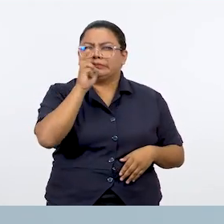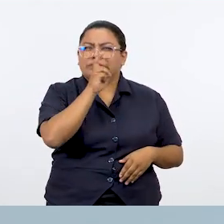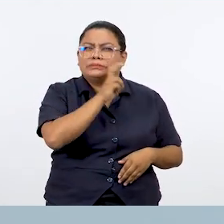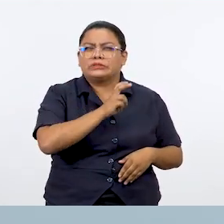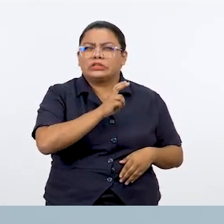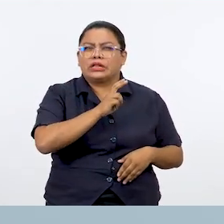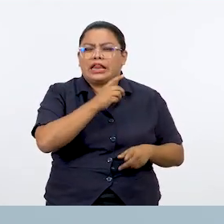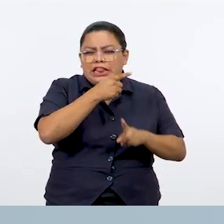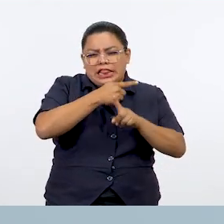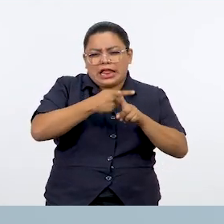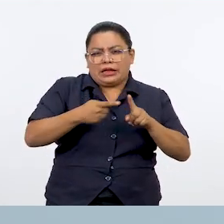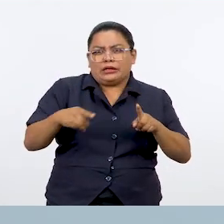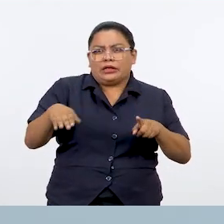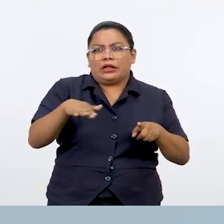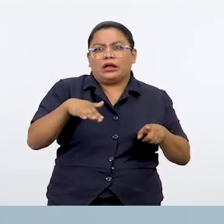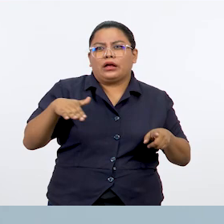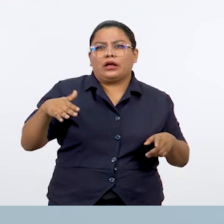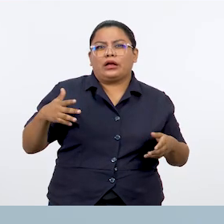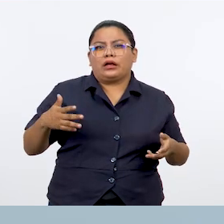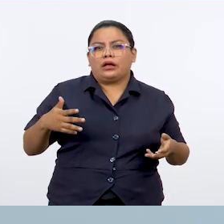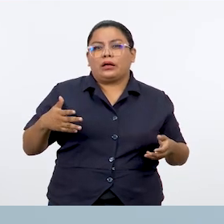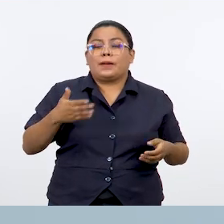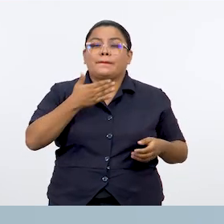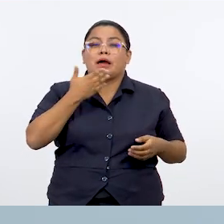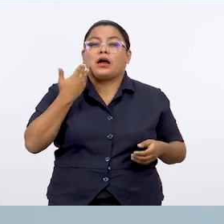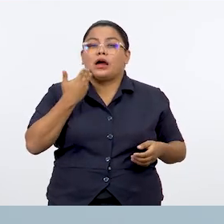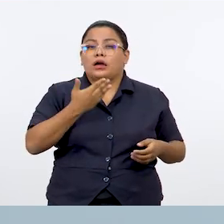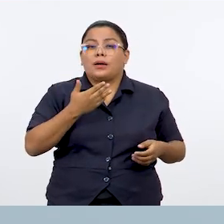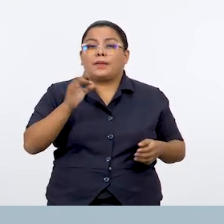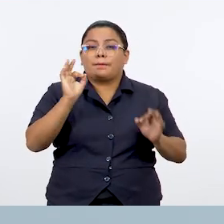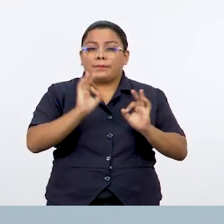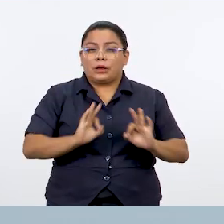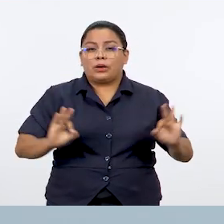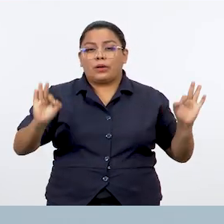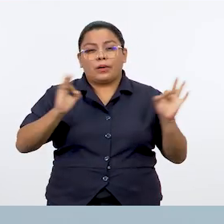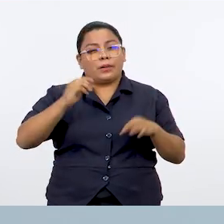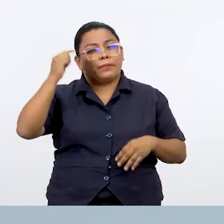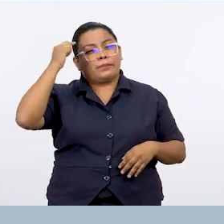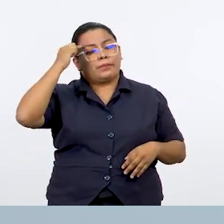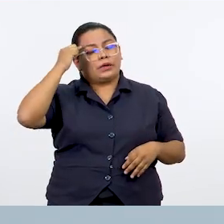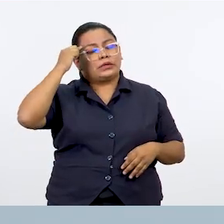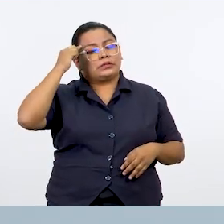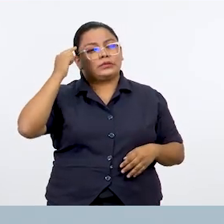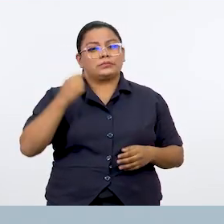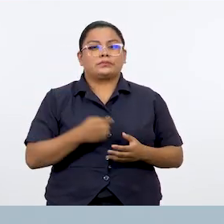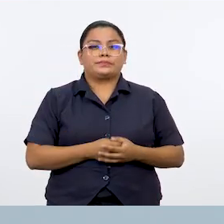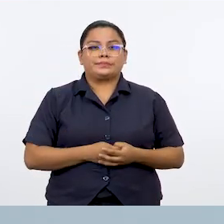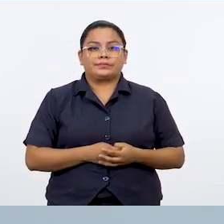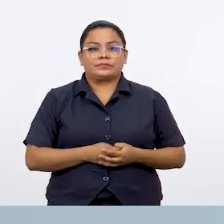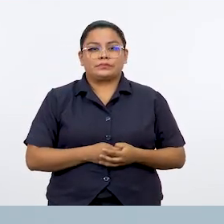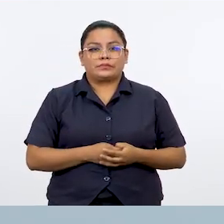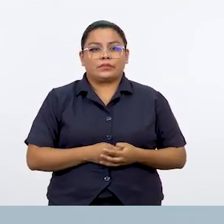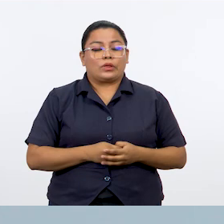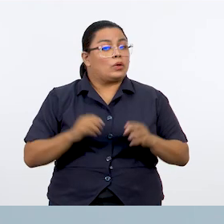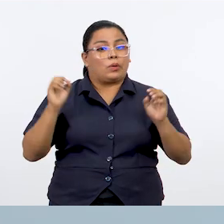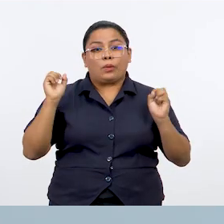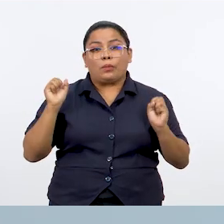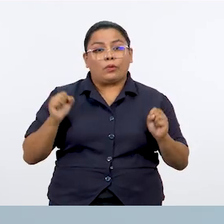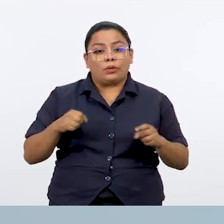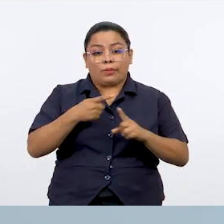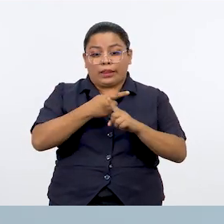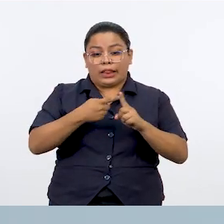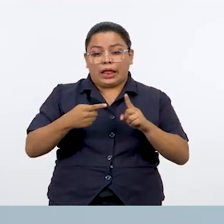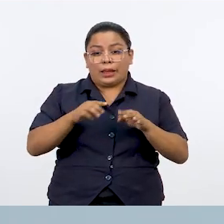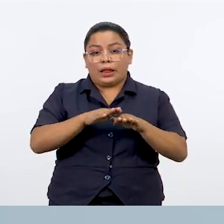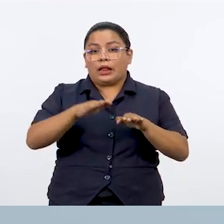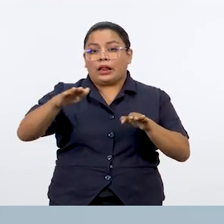cubrir solo la mitad del área. ¿Qué les parece si mejor pensamos un poco amplio? Es decir, no podemos poner la mitad